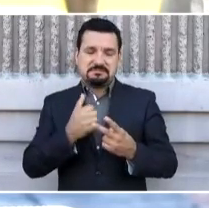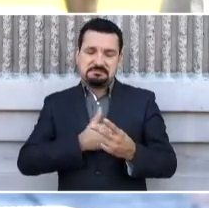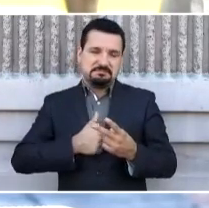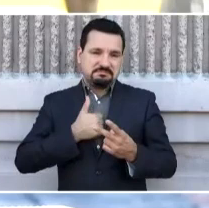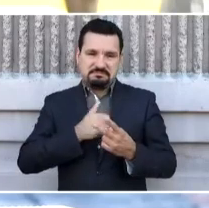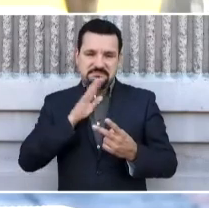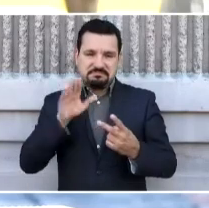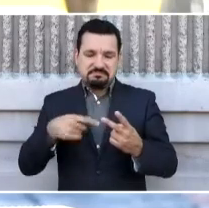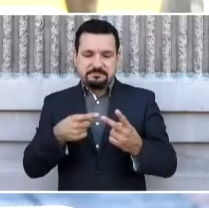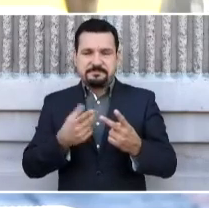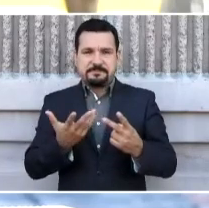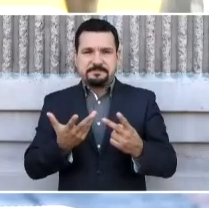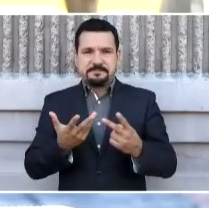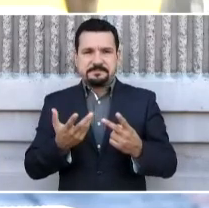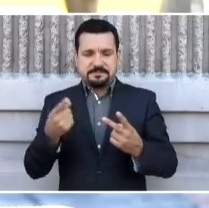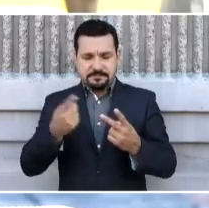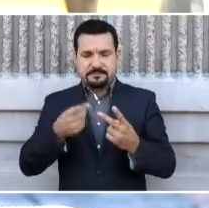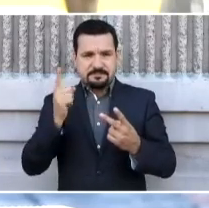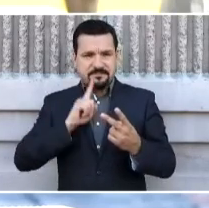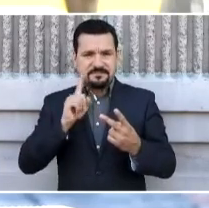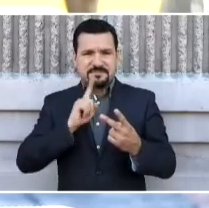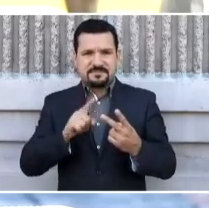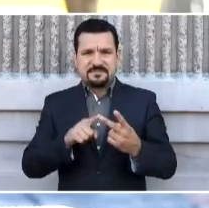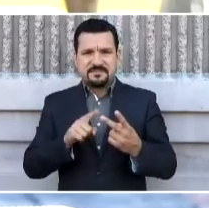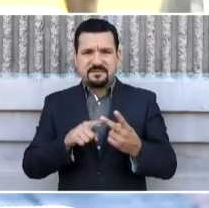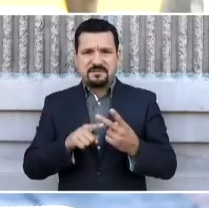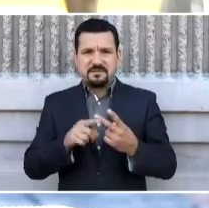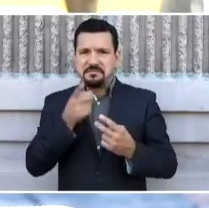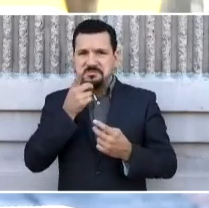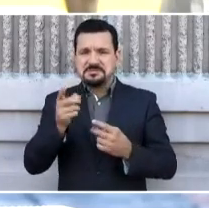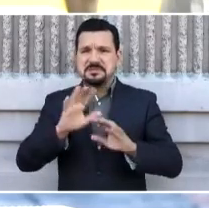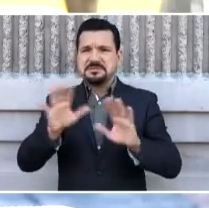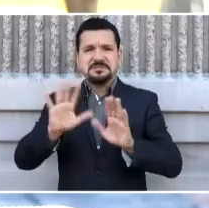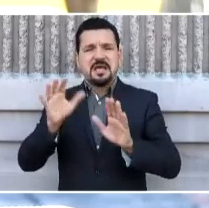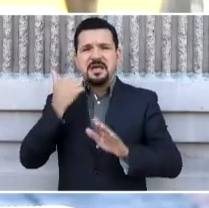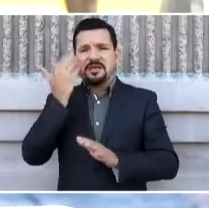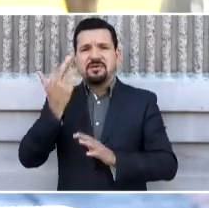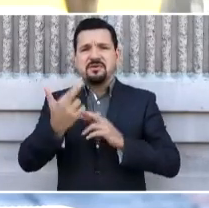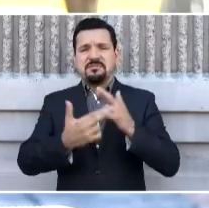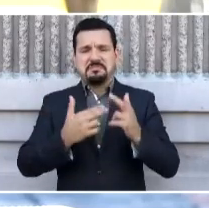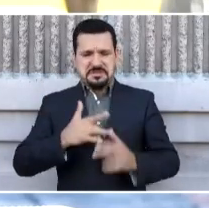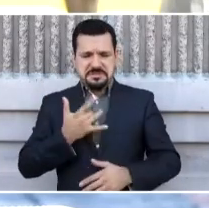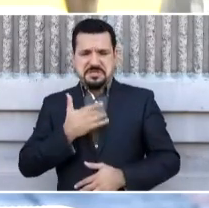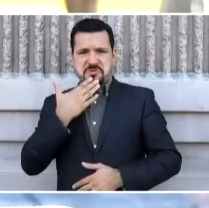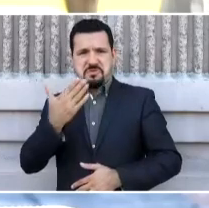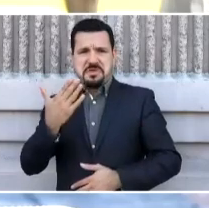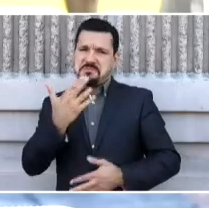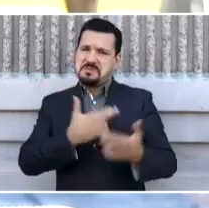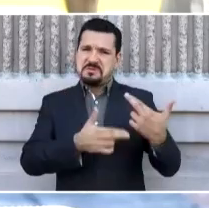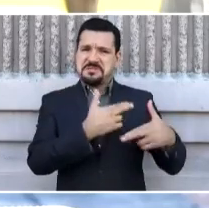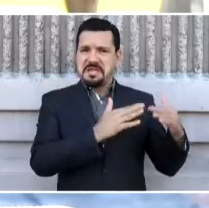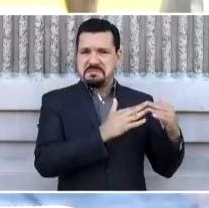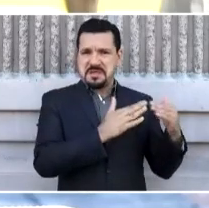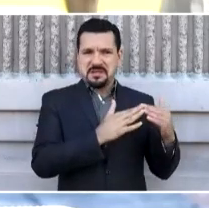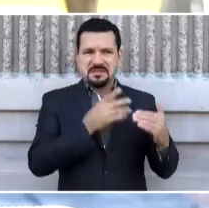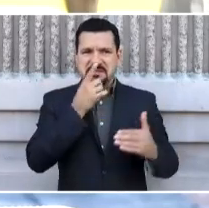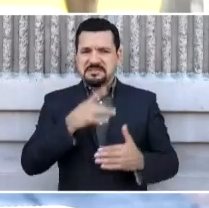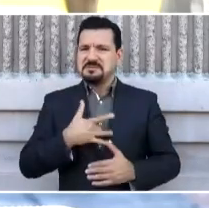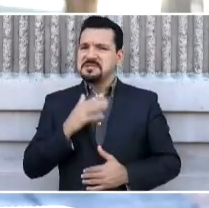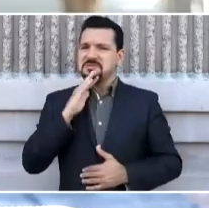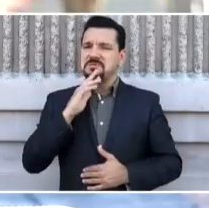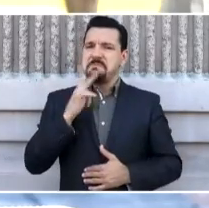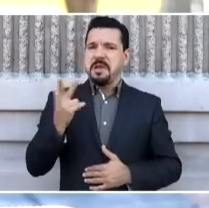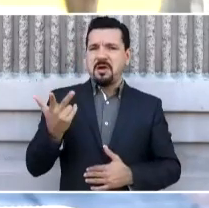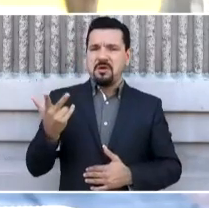lamentable defunción, es que la paciente solicitó su alta voluntaria tras sentirse con mejoría,